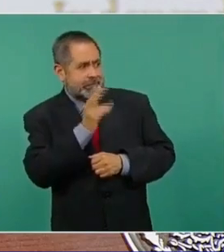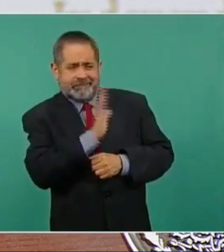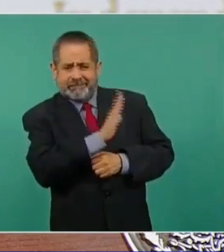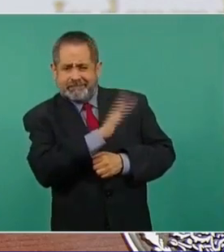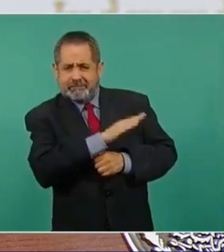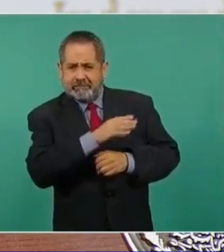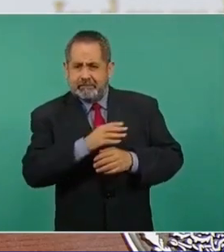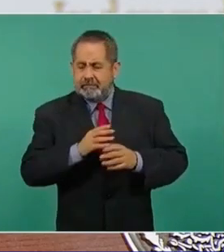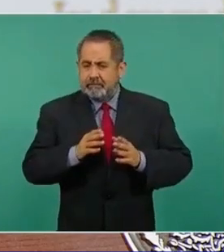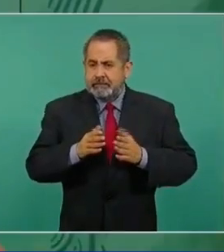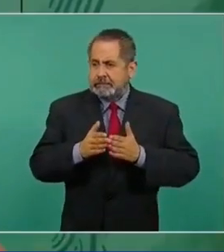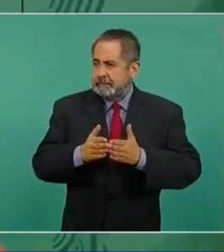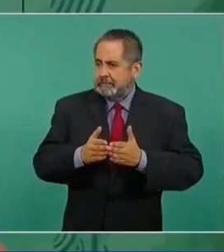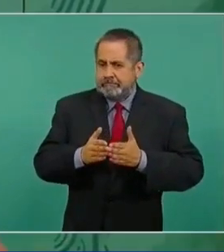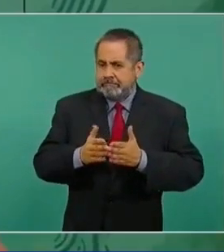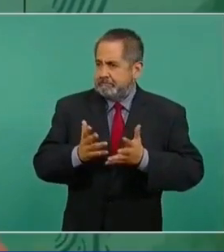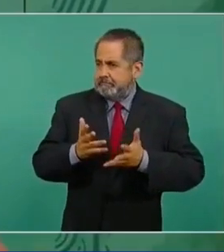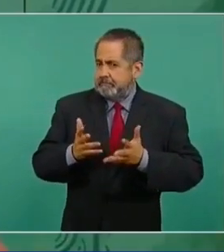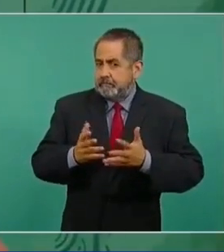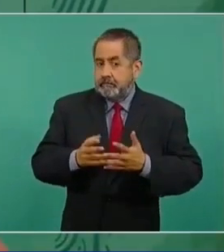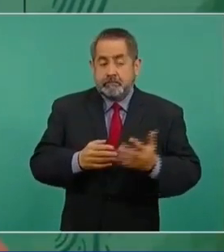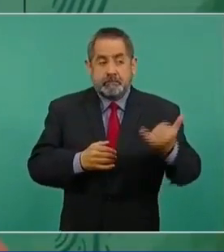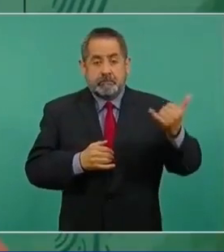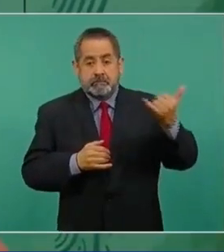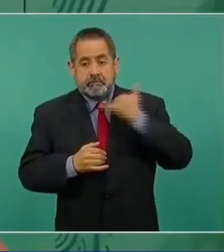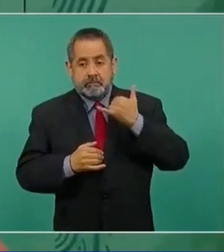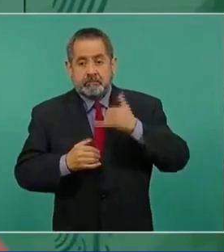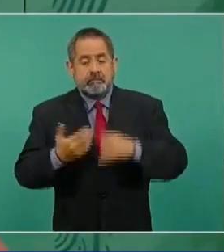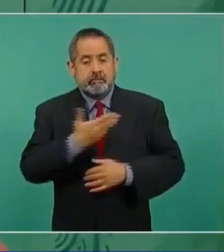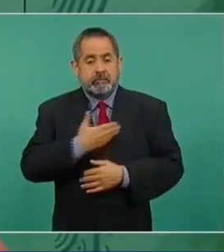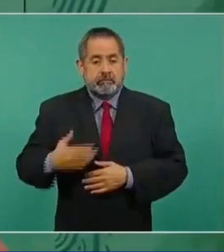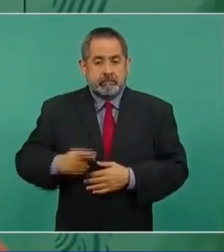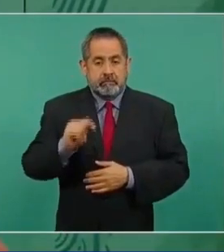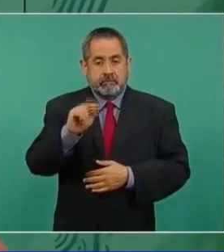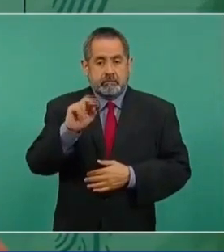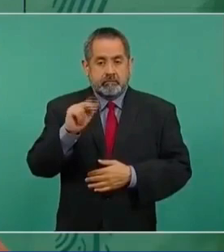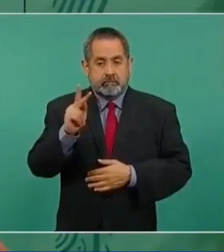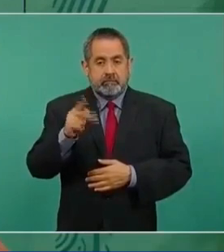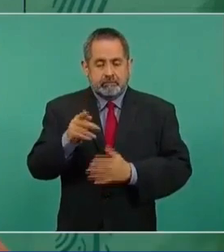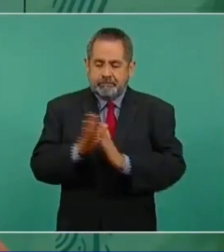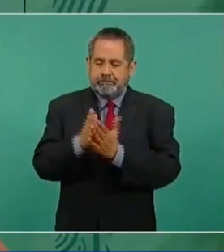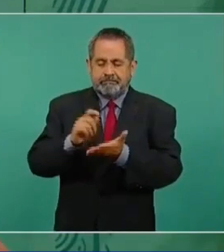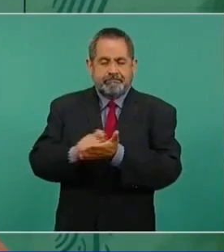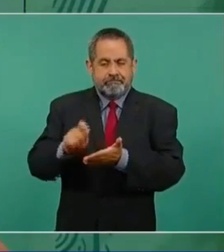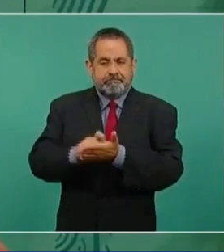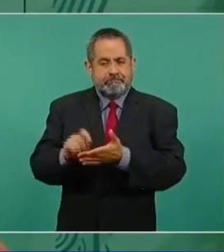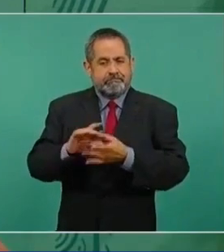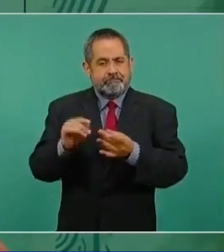Entonces me habló el presidente Trump, eso lo cuento en el libro,